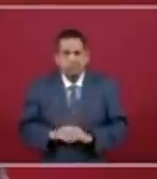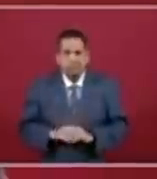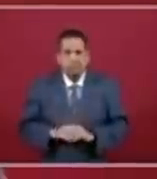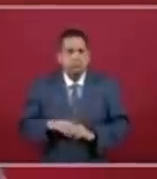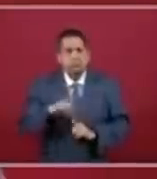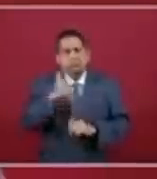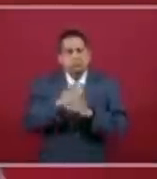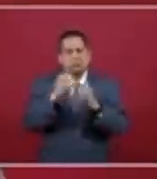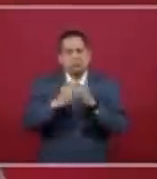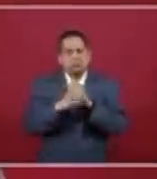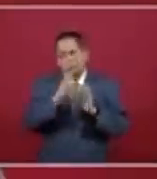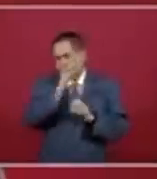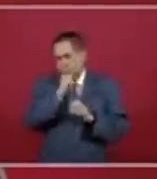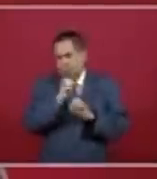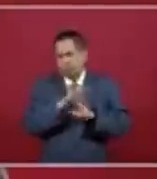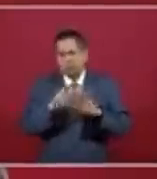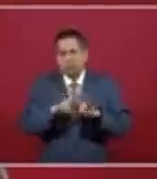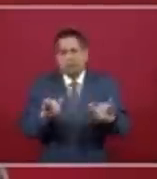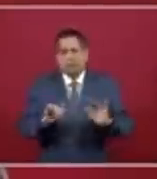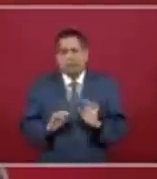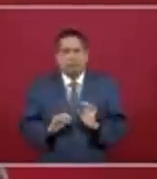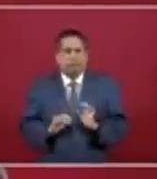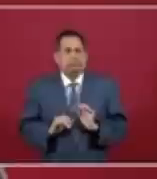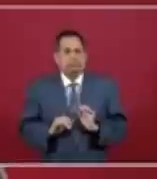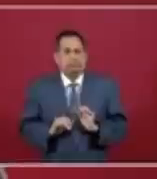otras cosas no, ni siquiera de